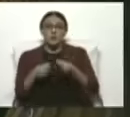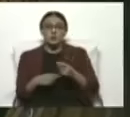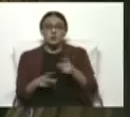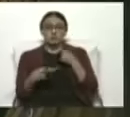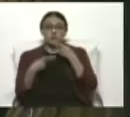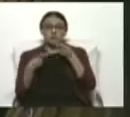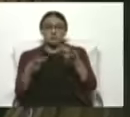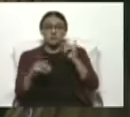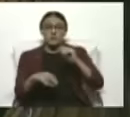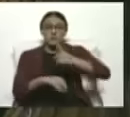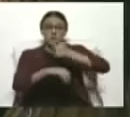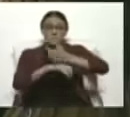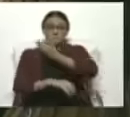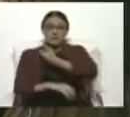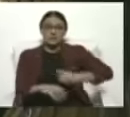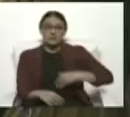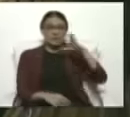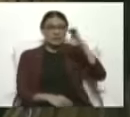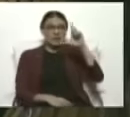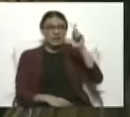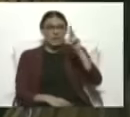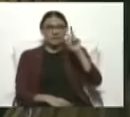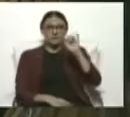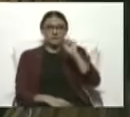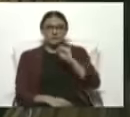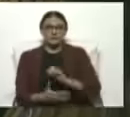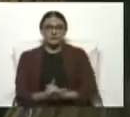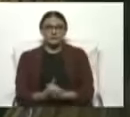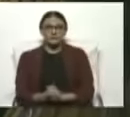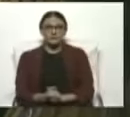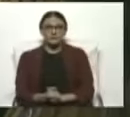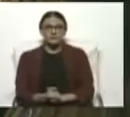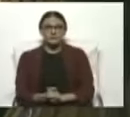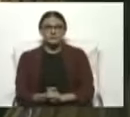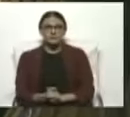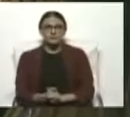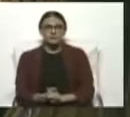Poder Electoral, doctor Elvis Amoroso.